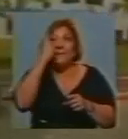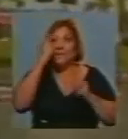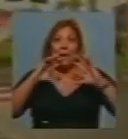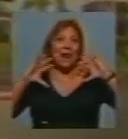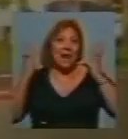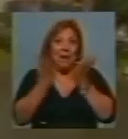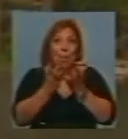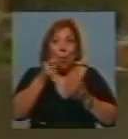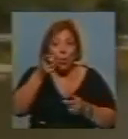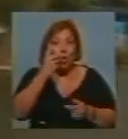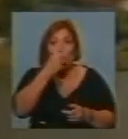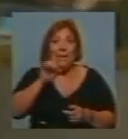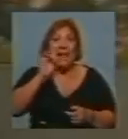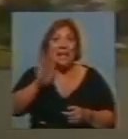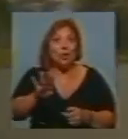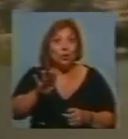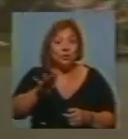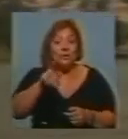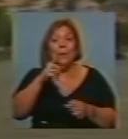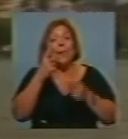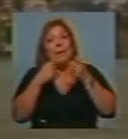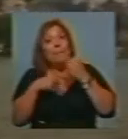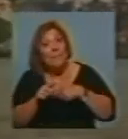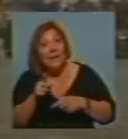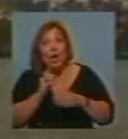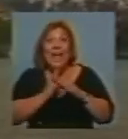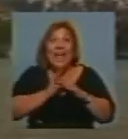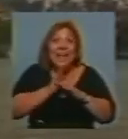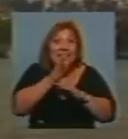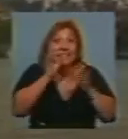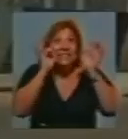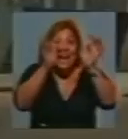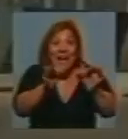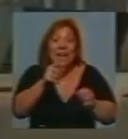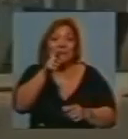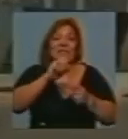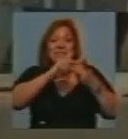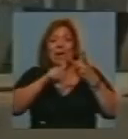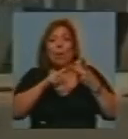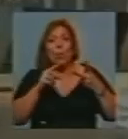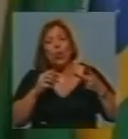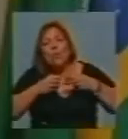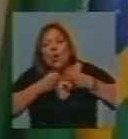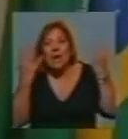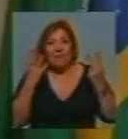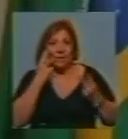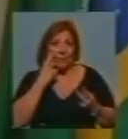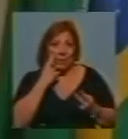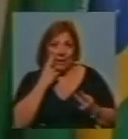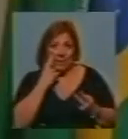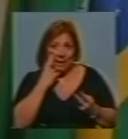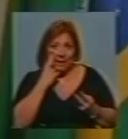de la Copa del Mundo 2014. Sin embargo, sus accesos plantean el segundo gran problema. Todo adensado desde el punto de